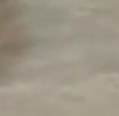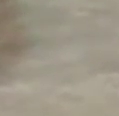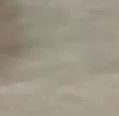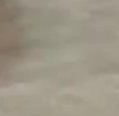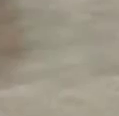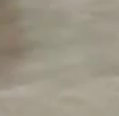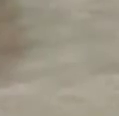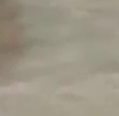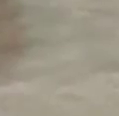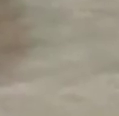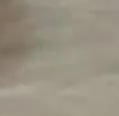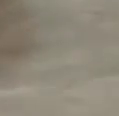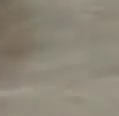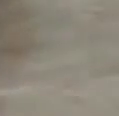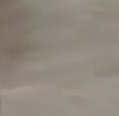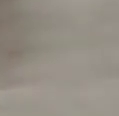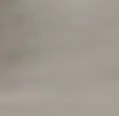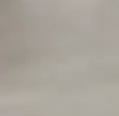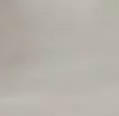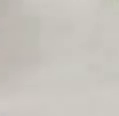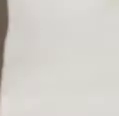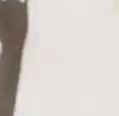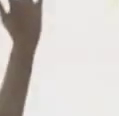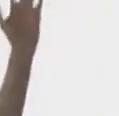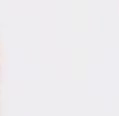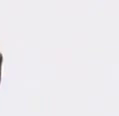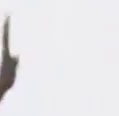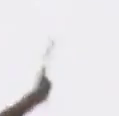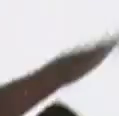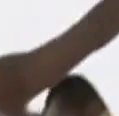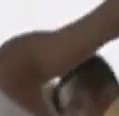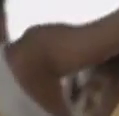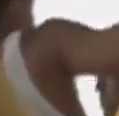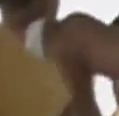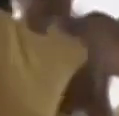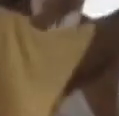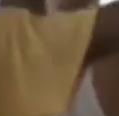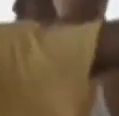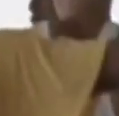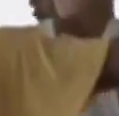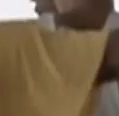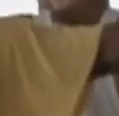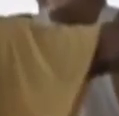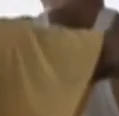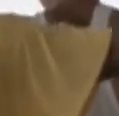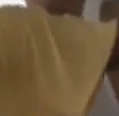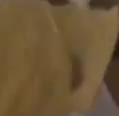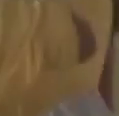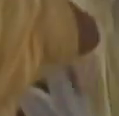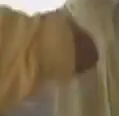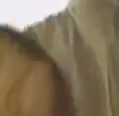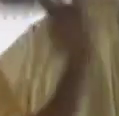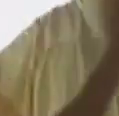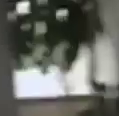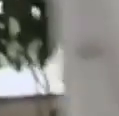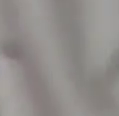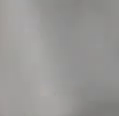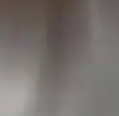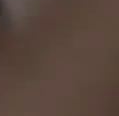con algo mucho más grande que nosotros, que es esta intención de unir, que quiere decir el yoga, quiere decir